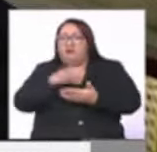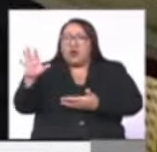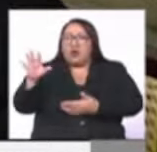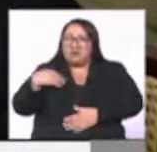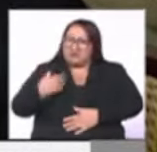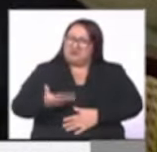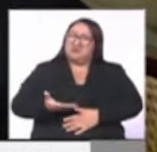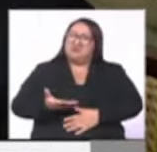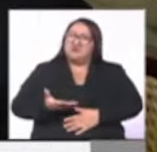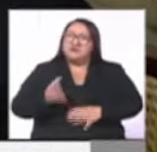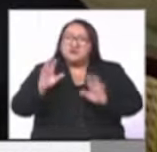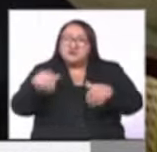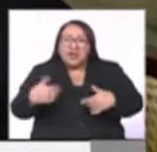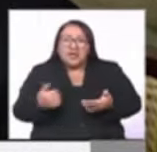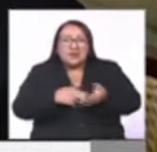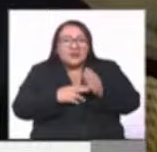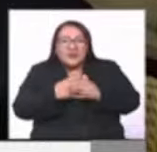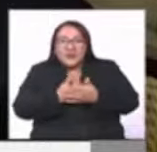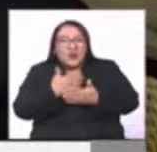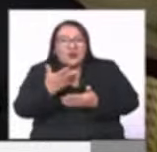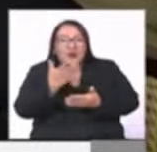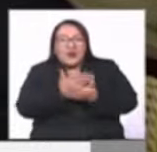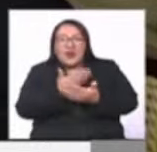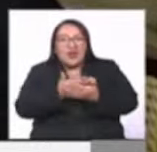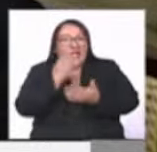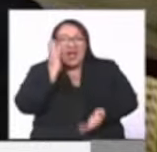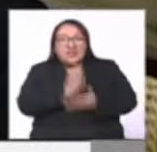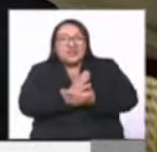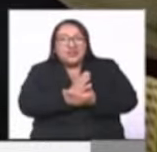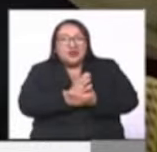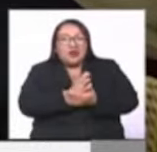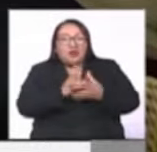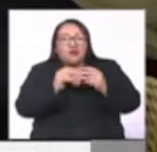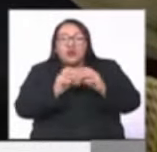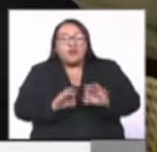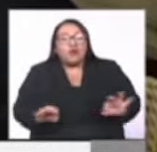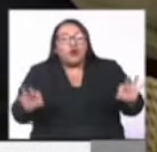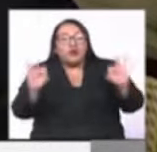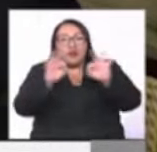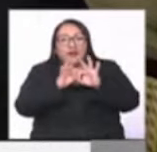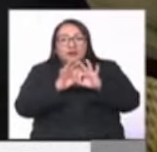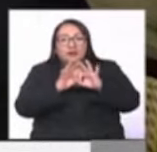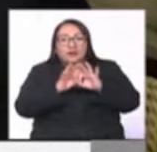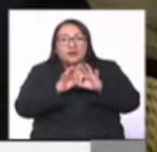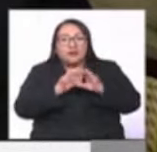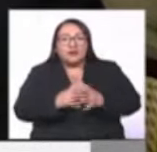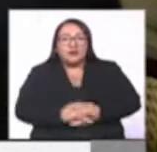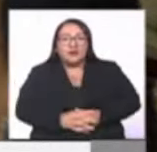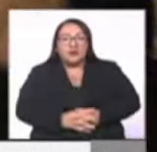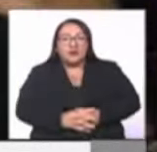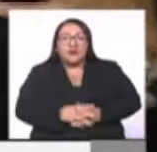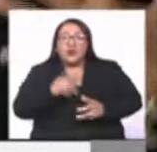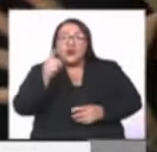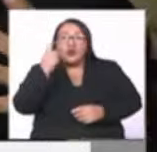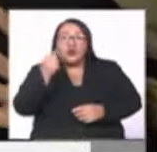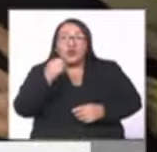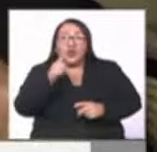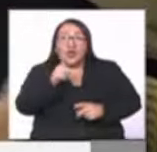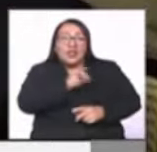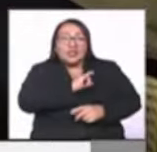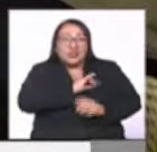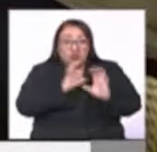menos aún proponer una sanción de tanta relevancia e impacto no solo en lo